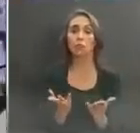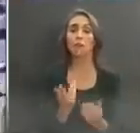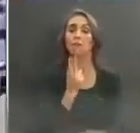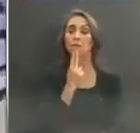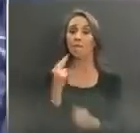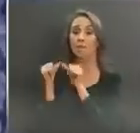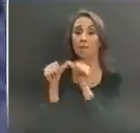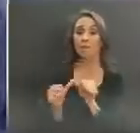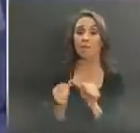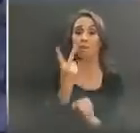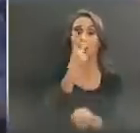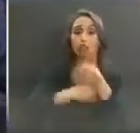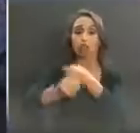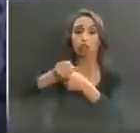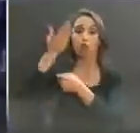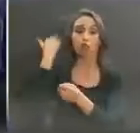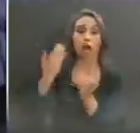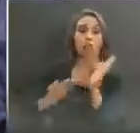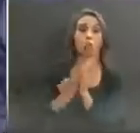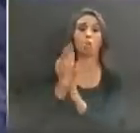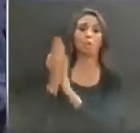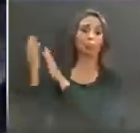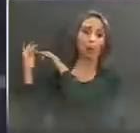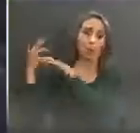hace 2 años en Tarapacá.